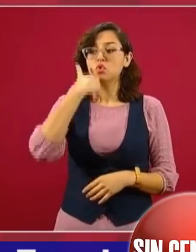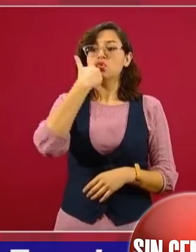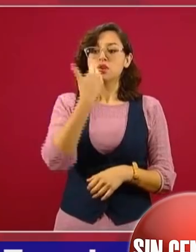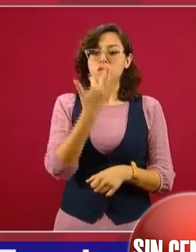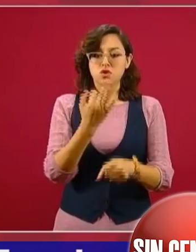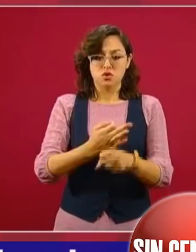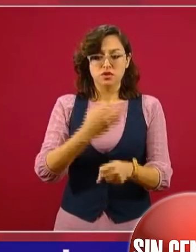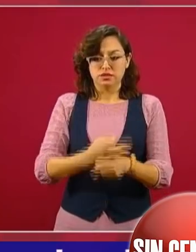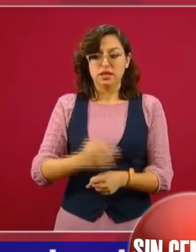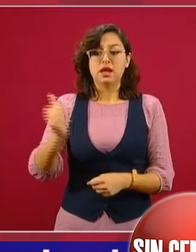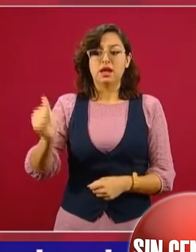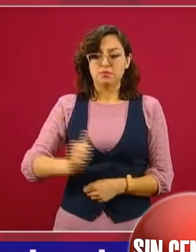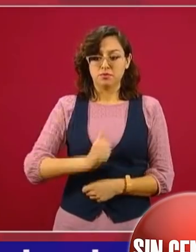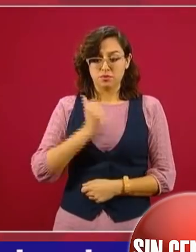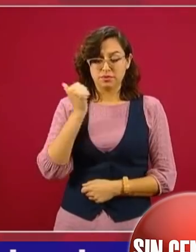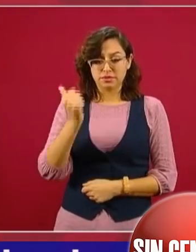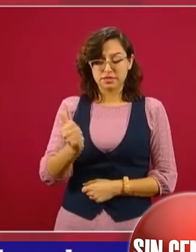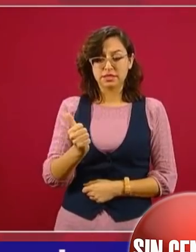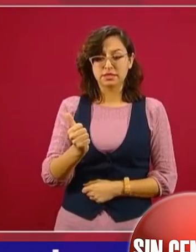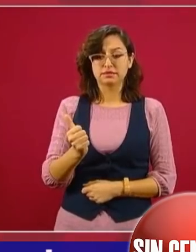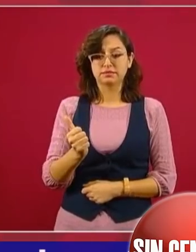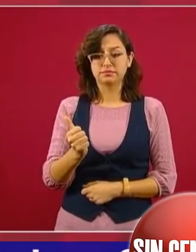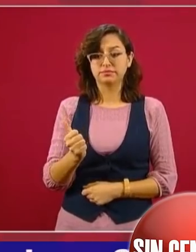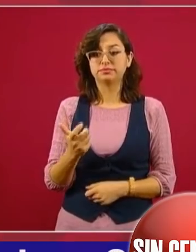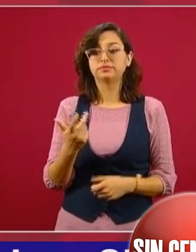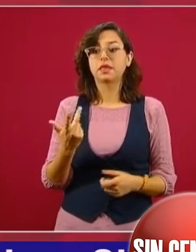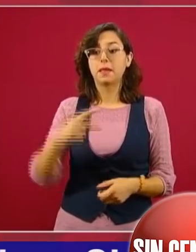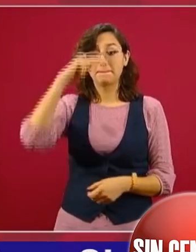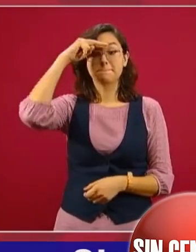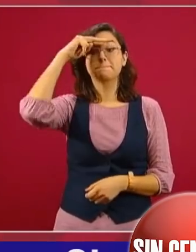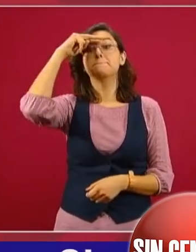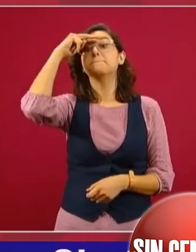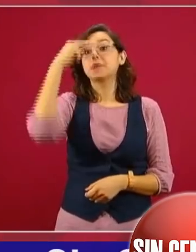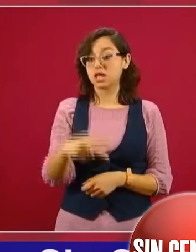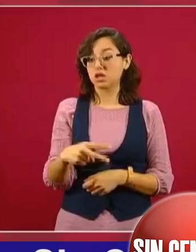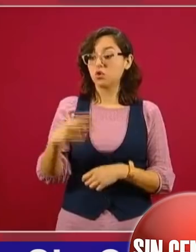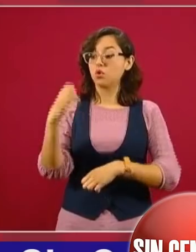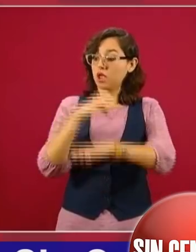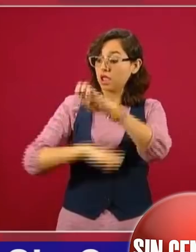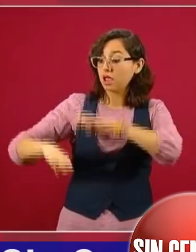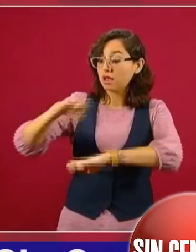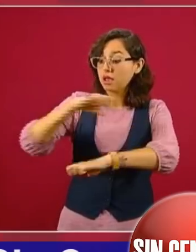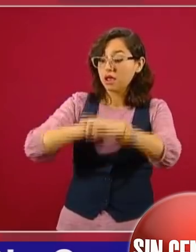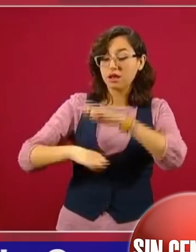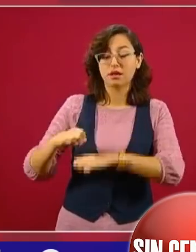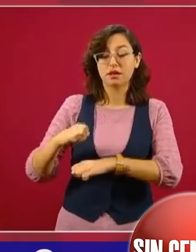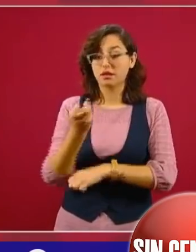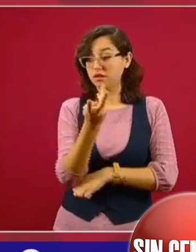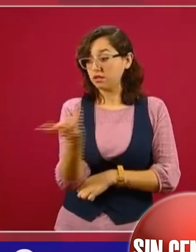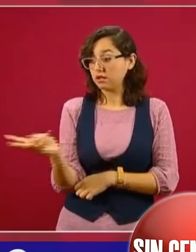que los empresarios mexicanos actúan